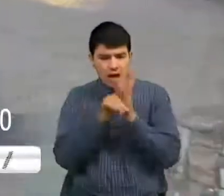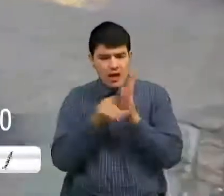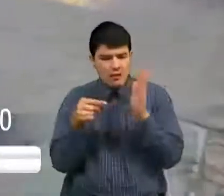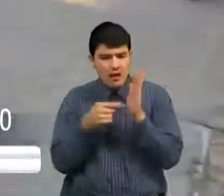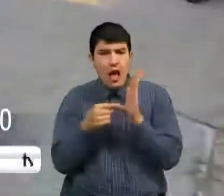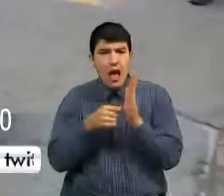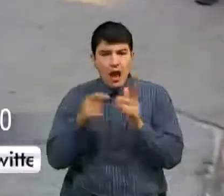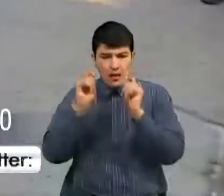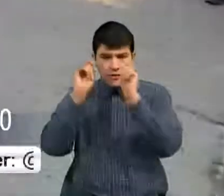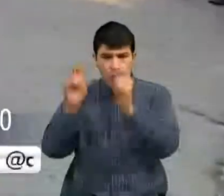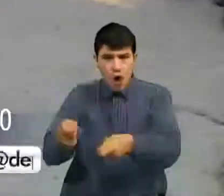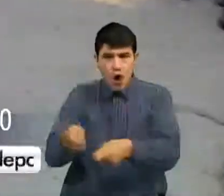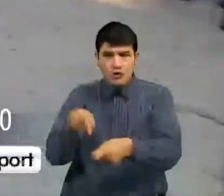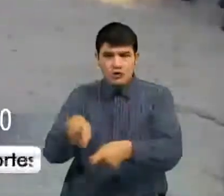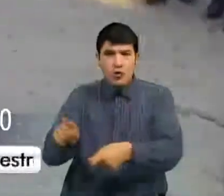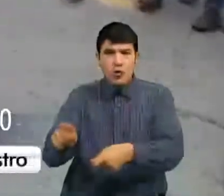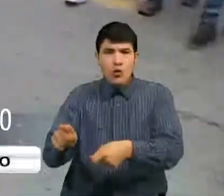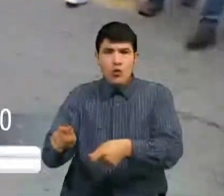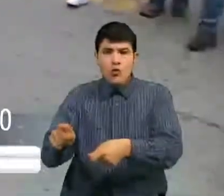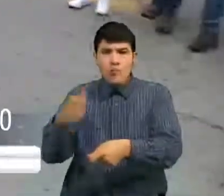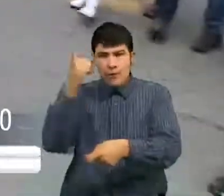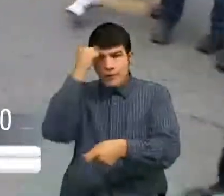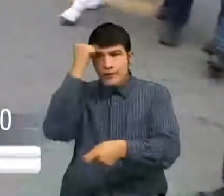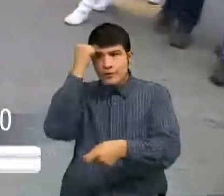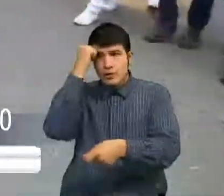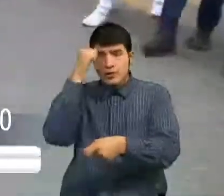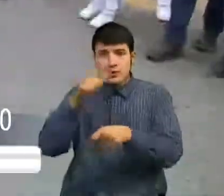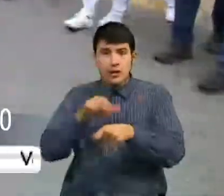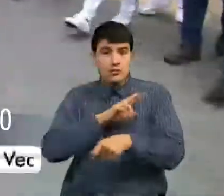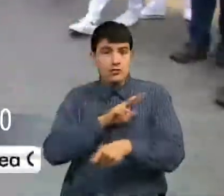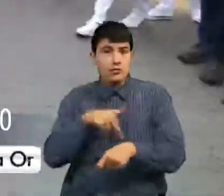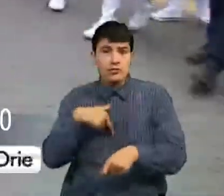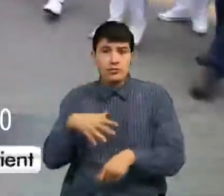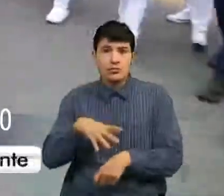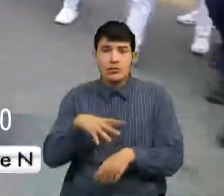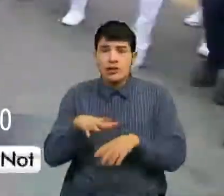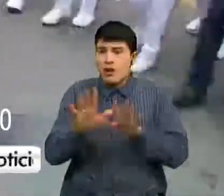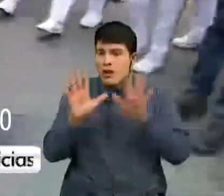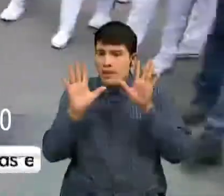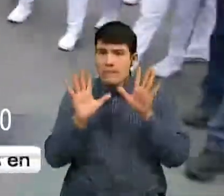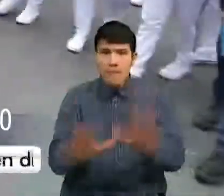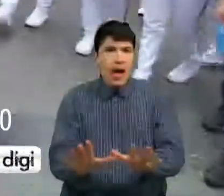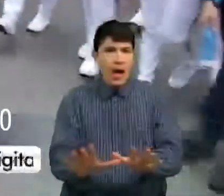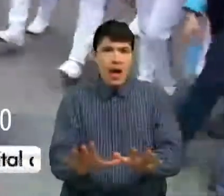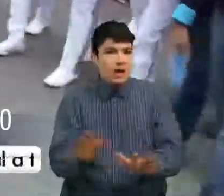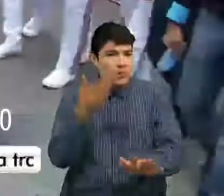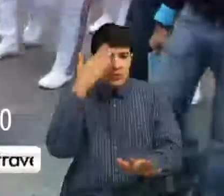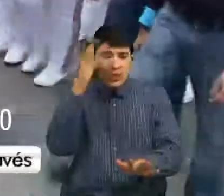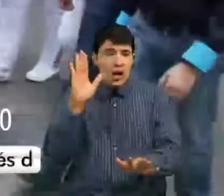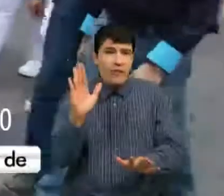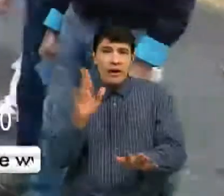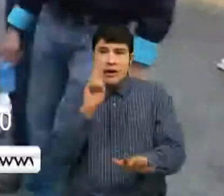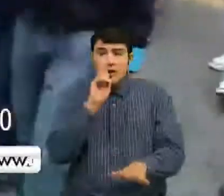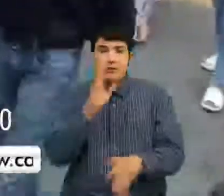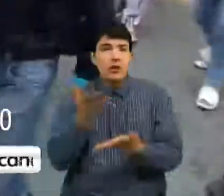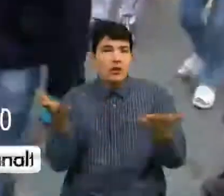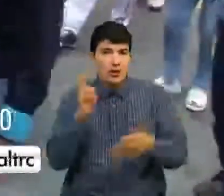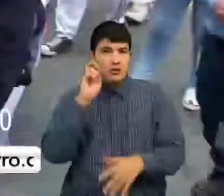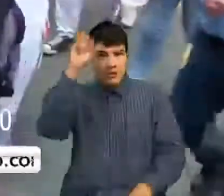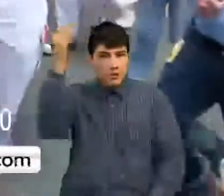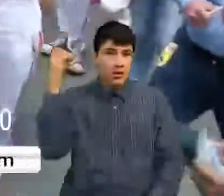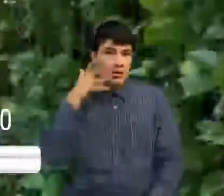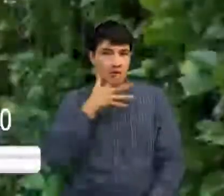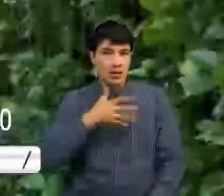con el nombramiento provisional de estos maestros, nos iremos a un paro indefinido a nivel del norte de